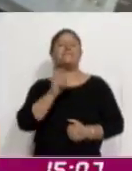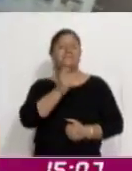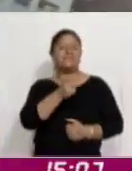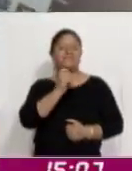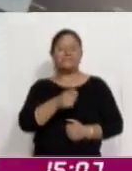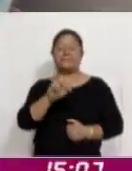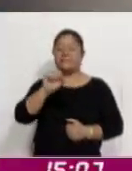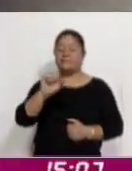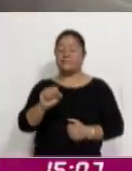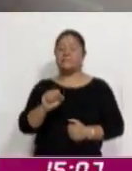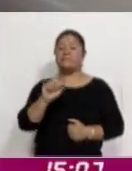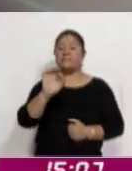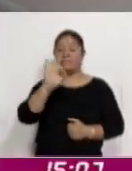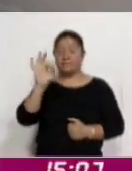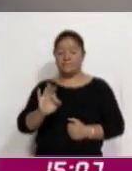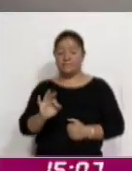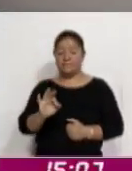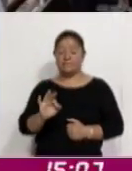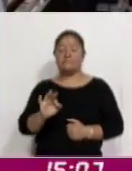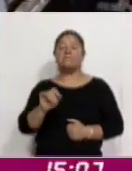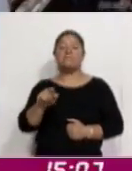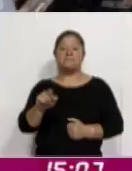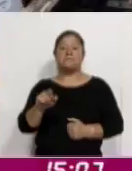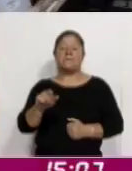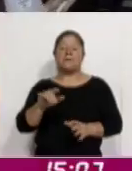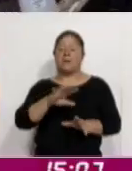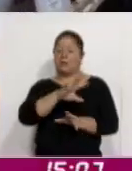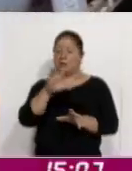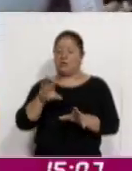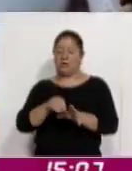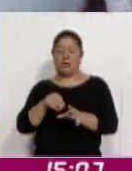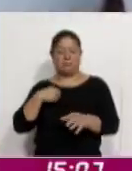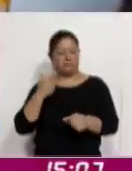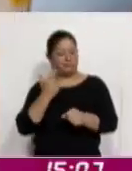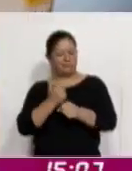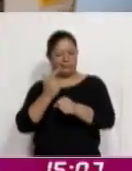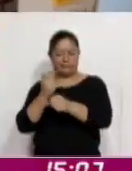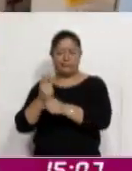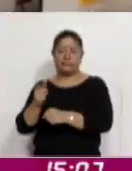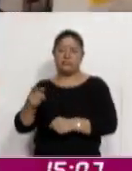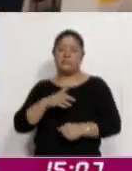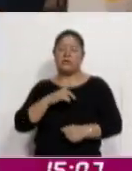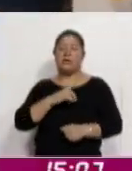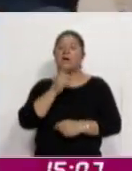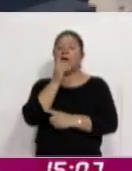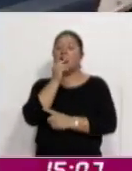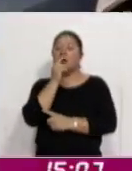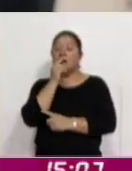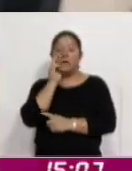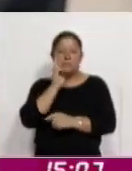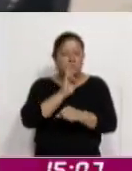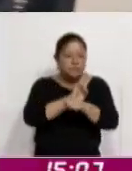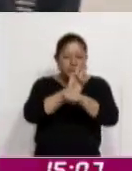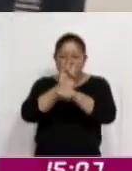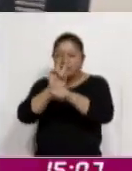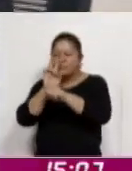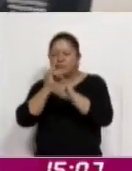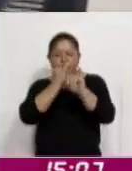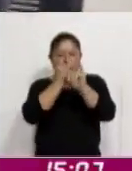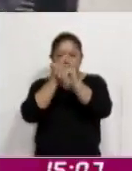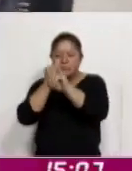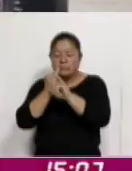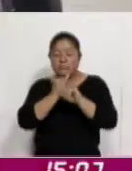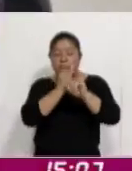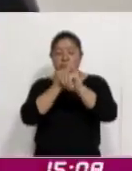un 61% del total identificado por medio de ciberpatrullajes, con lo que se logró evitar un